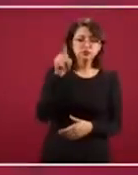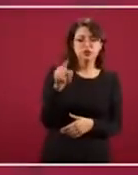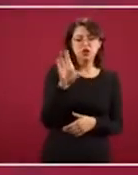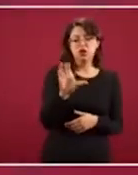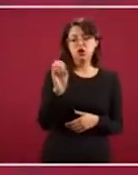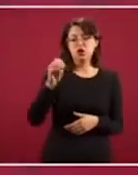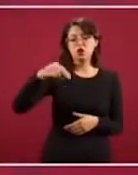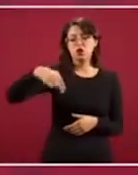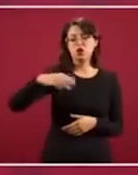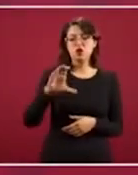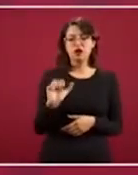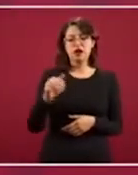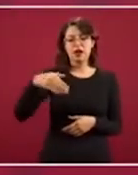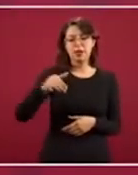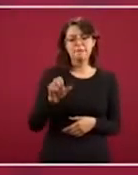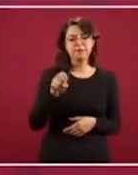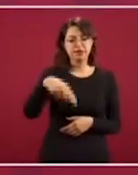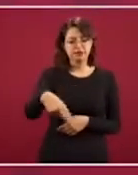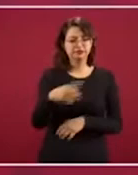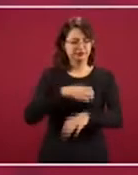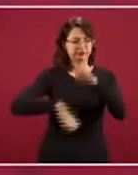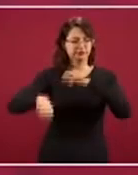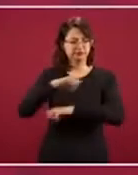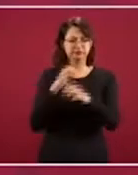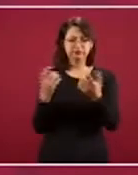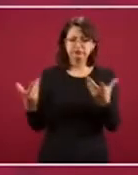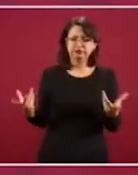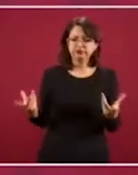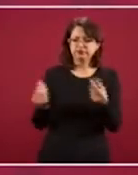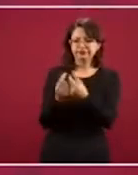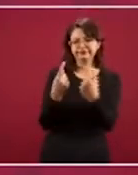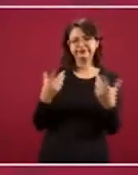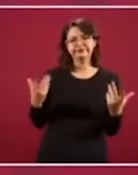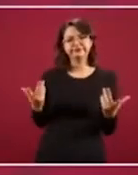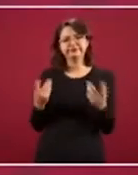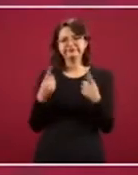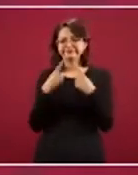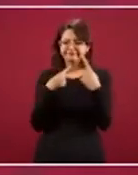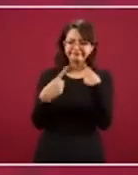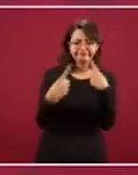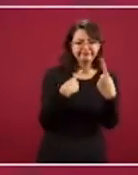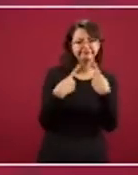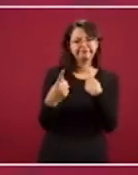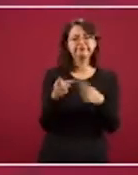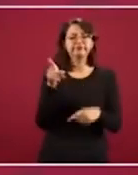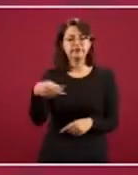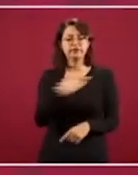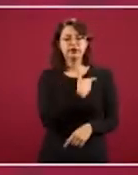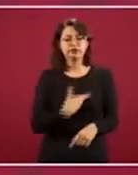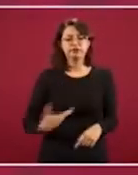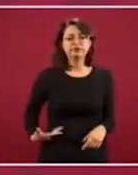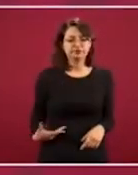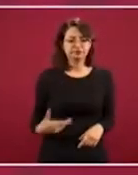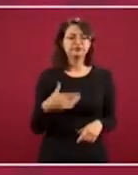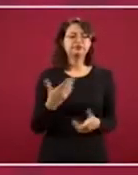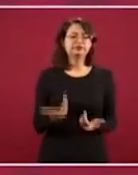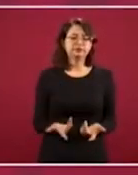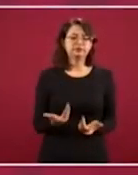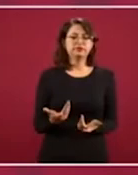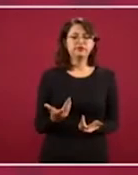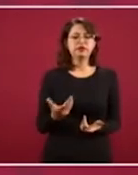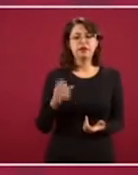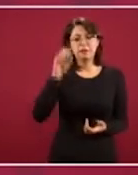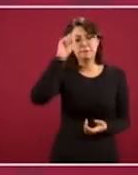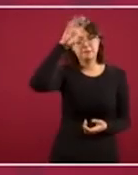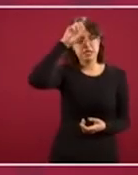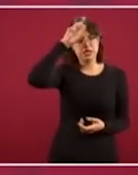que fue un encuentro muy fructífero estuvimos con el presidente de la justa mente de la cámara de